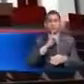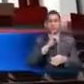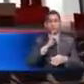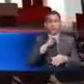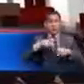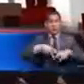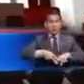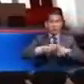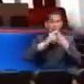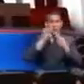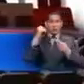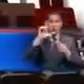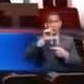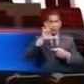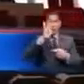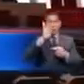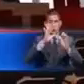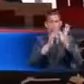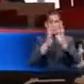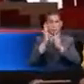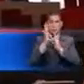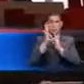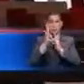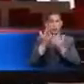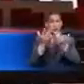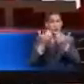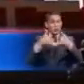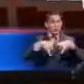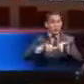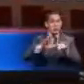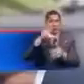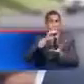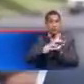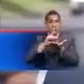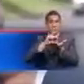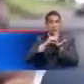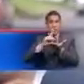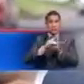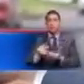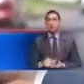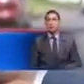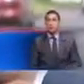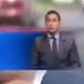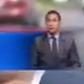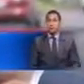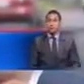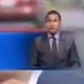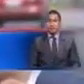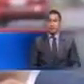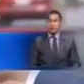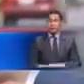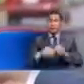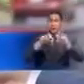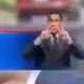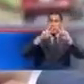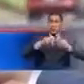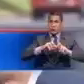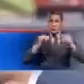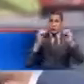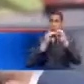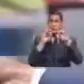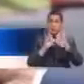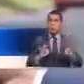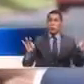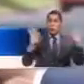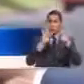inició este lunes 8 de abril y se estima se extienda por 3 semanas. Este es uno de los casos más emblemáticos que ha tenido el Ecuador, porque estamos